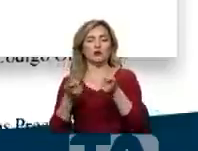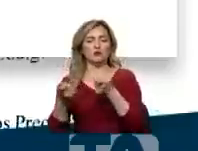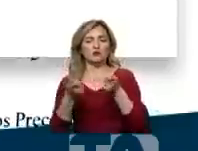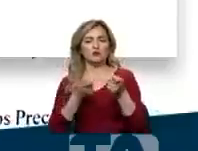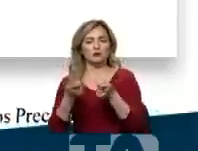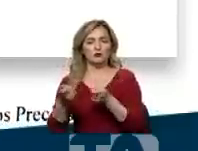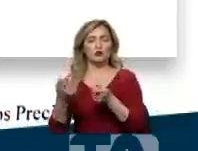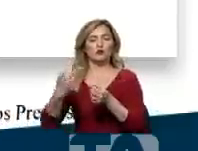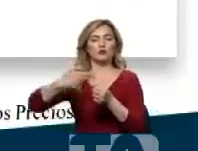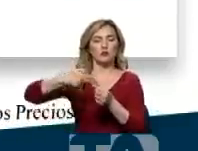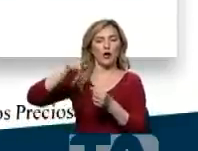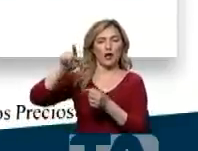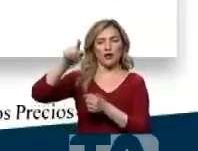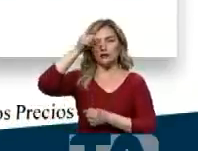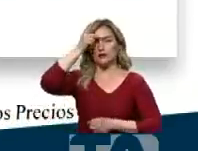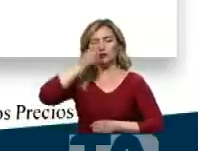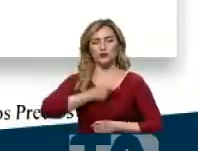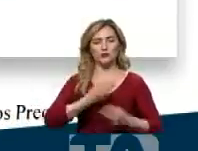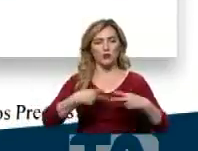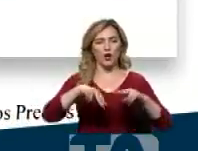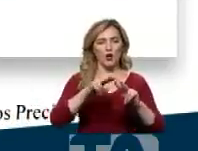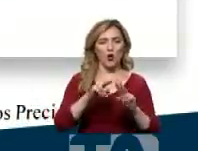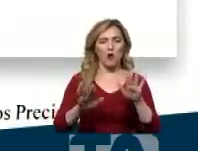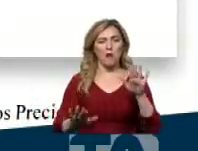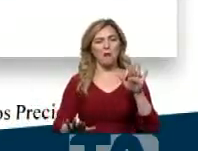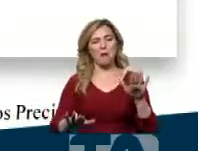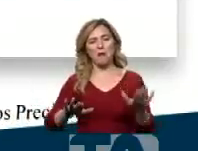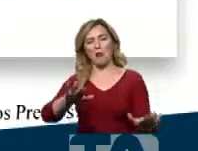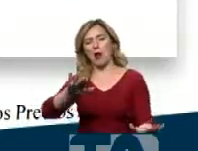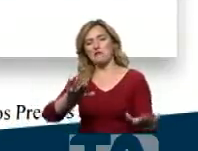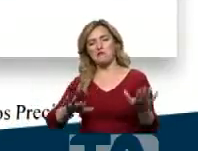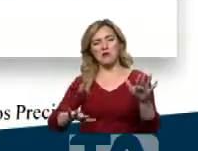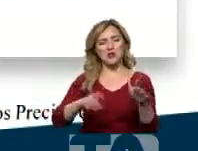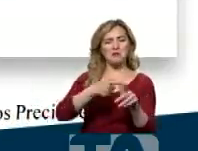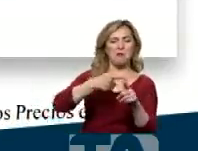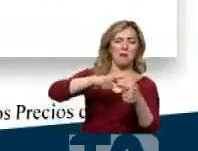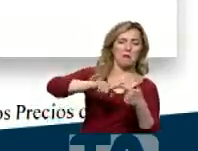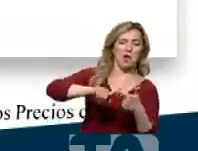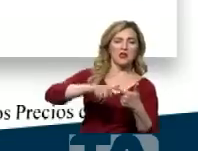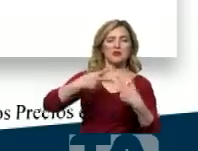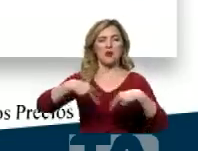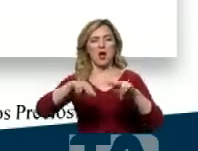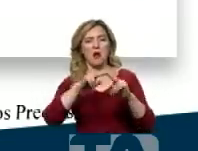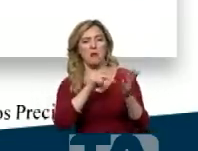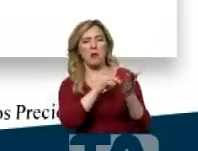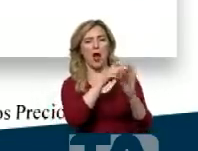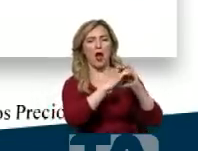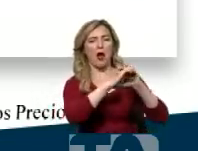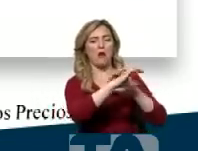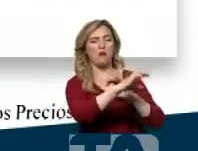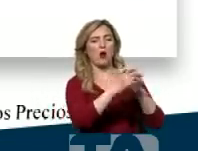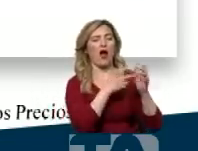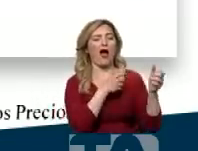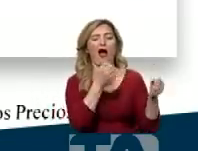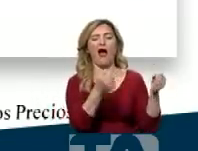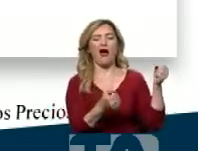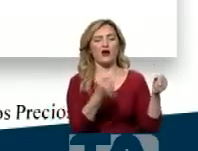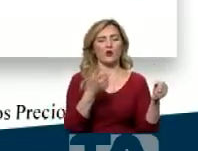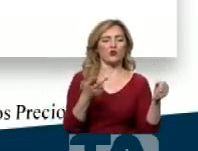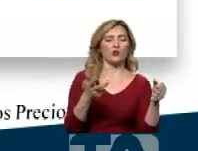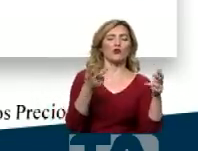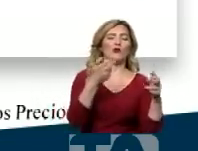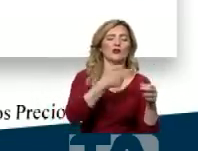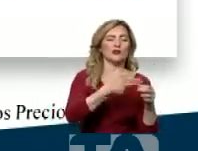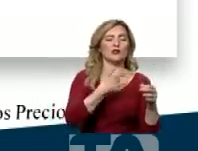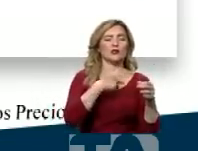y Control Hidrocarburífero, con base al costo promedio ponderado más los costos de transporte, almacenamiento, comercialización de